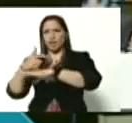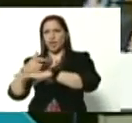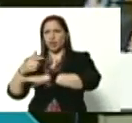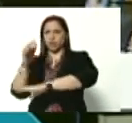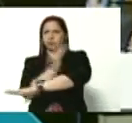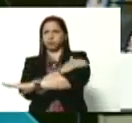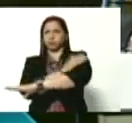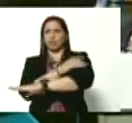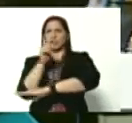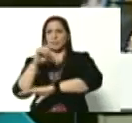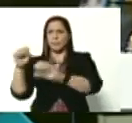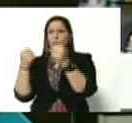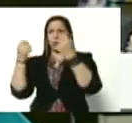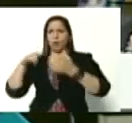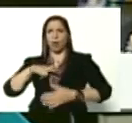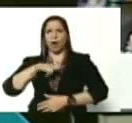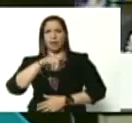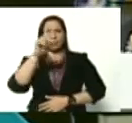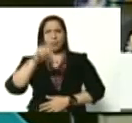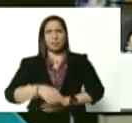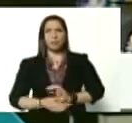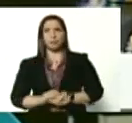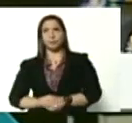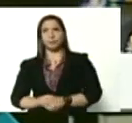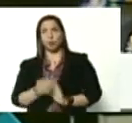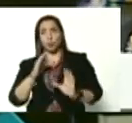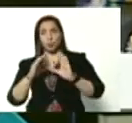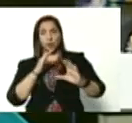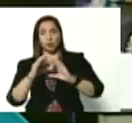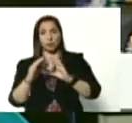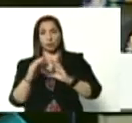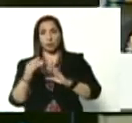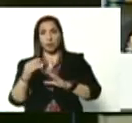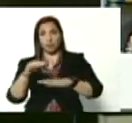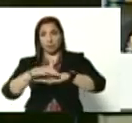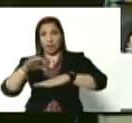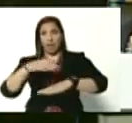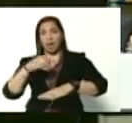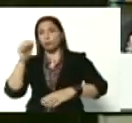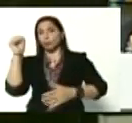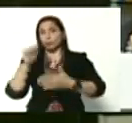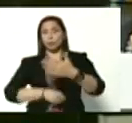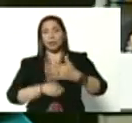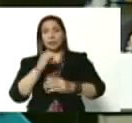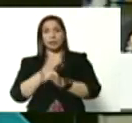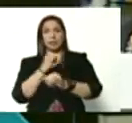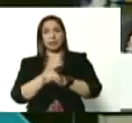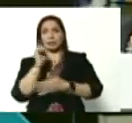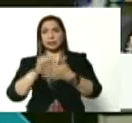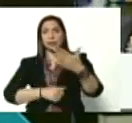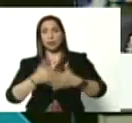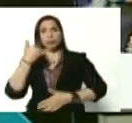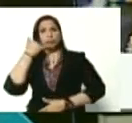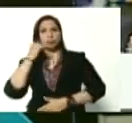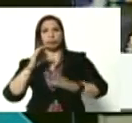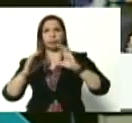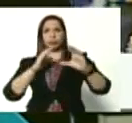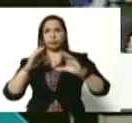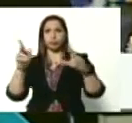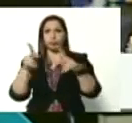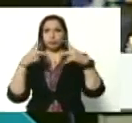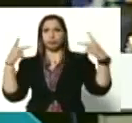por aire y por la comunicación digital al dejarnos sin internet y sin comunicación telefónica de radio prensa y